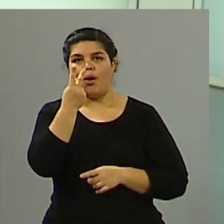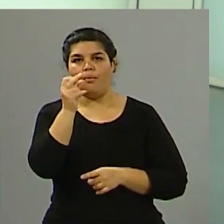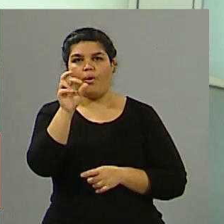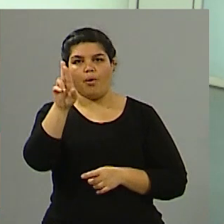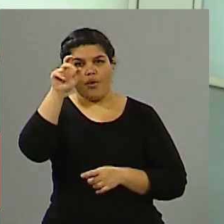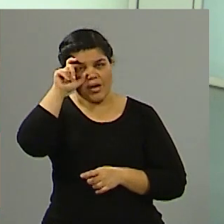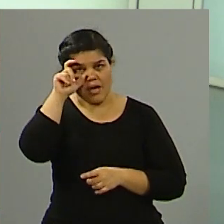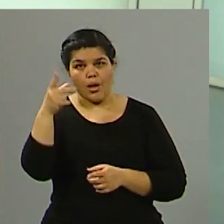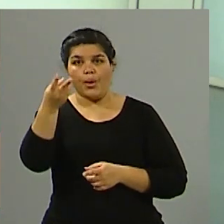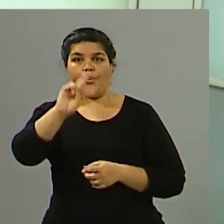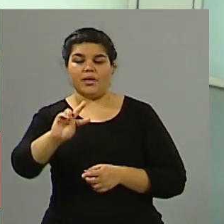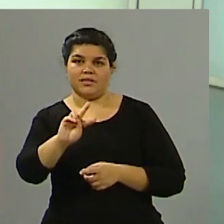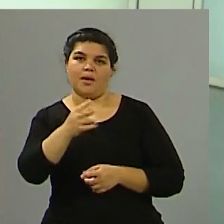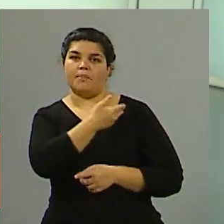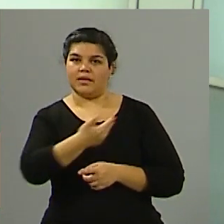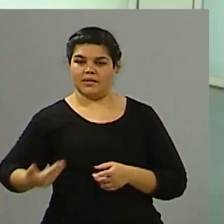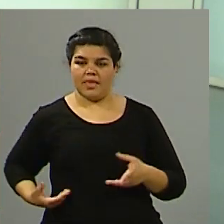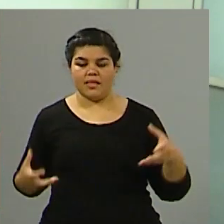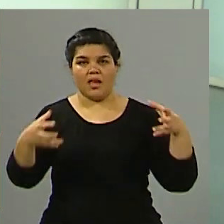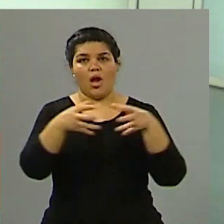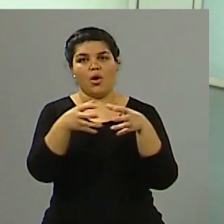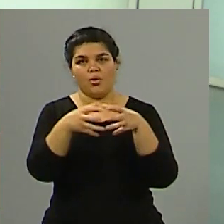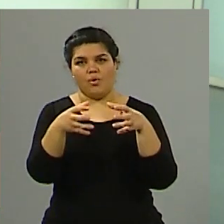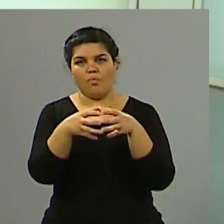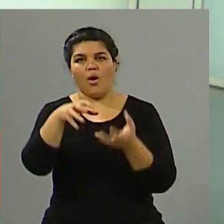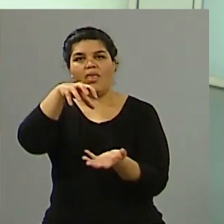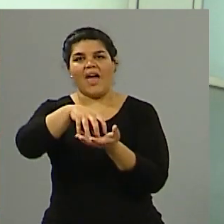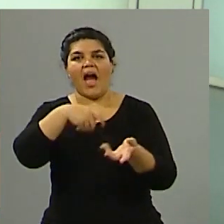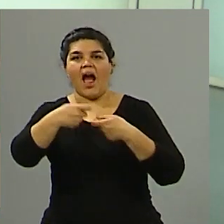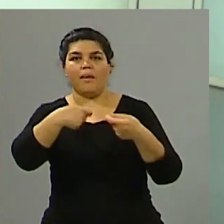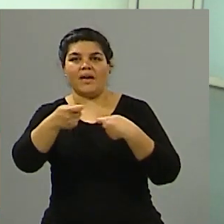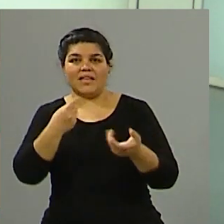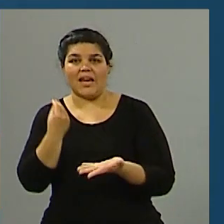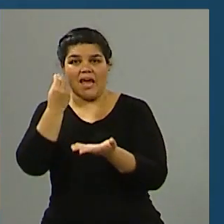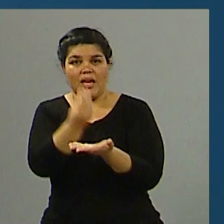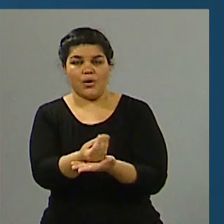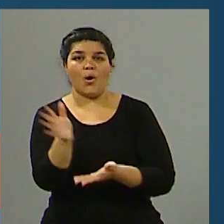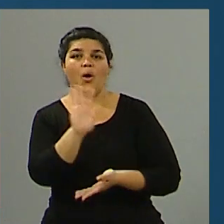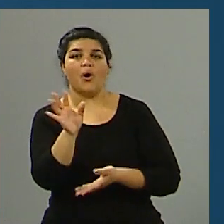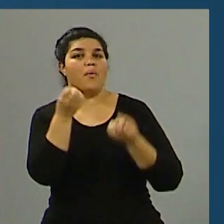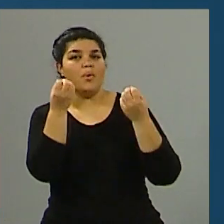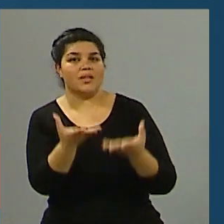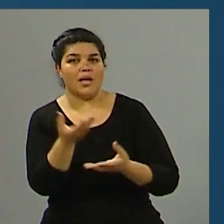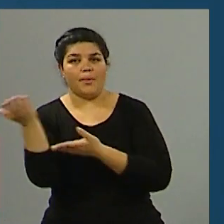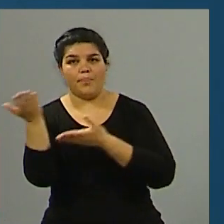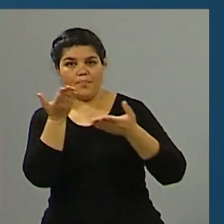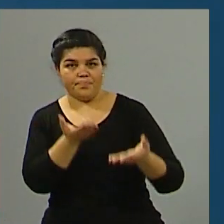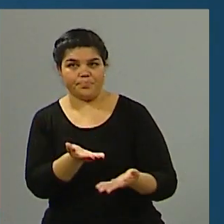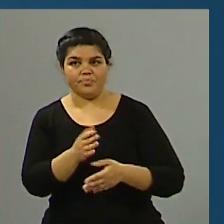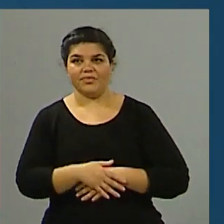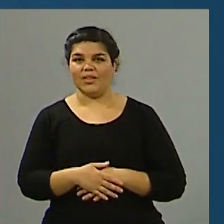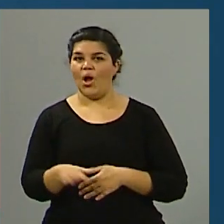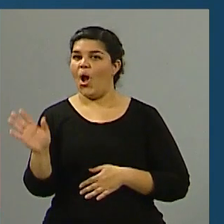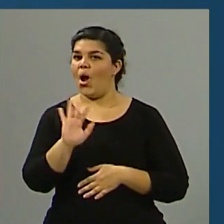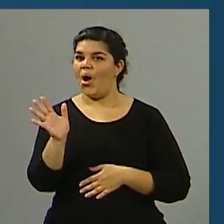la Confederación General Almacenera, que bueno, ha tenido la amabilidad de atendernos aquí en Chat Político. Fernando, ¿cómo le va? Bienvenido. Hola